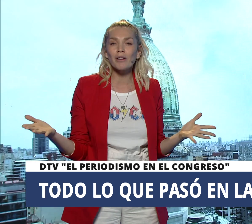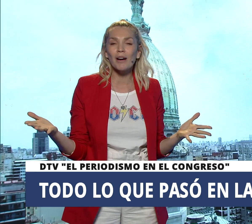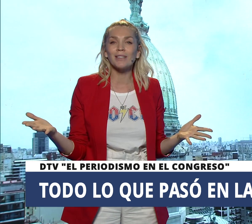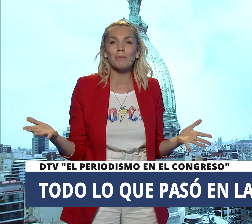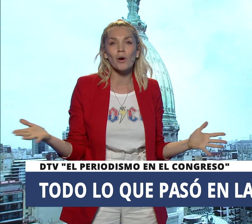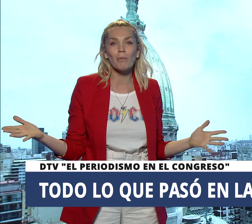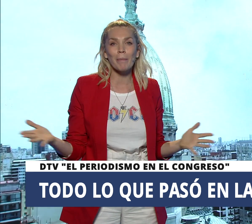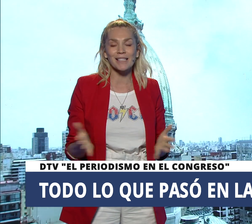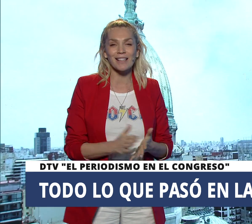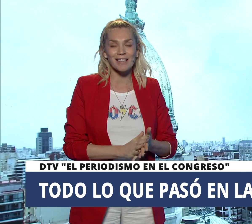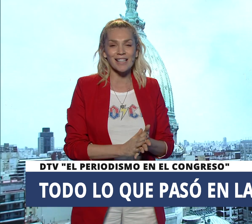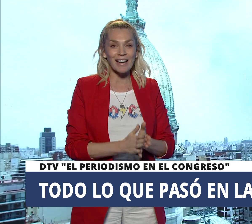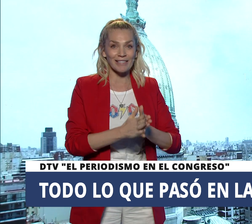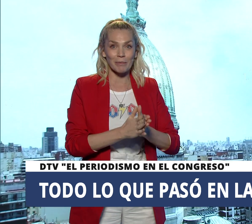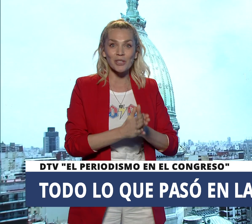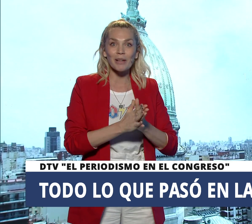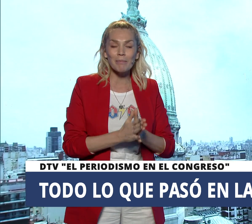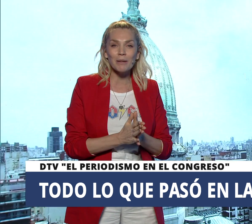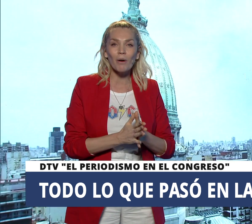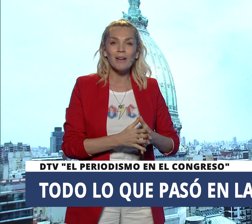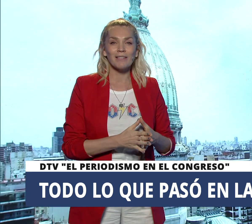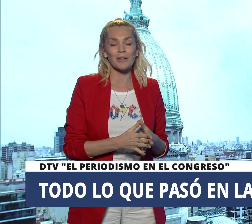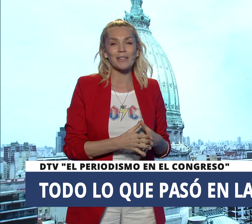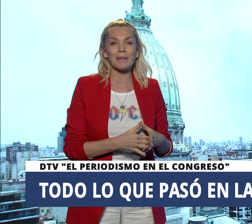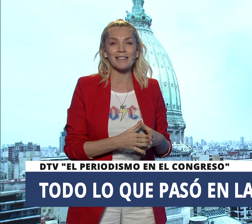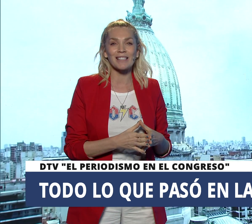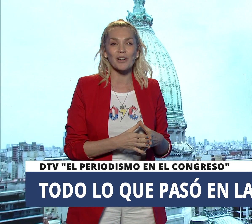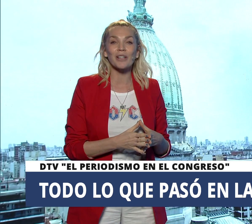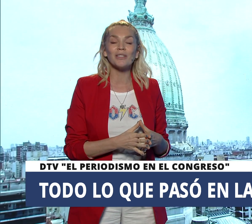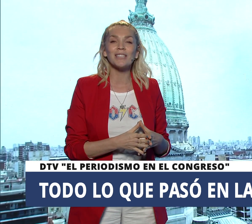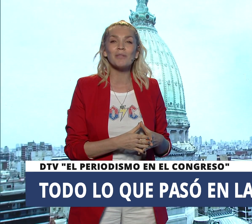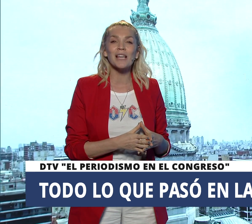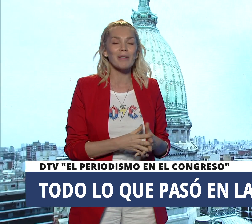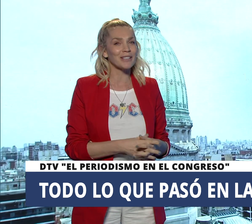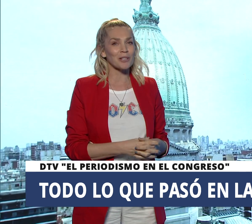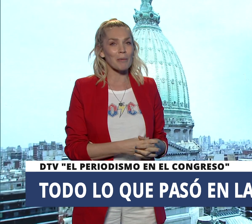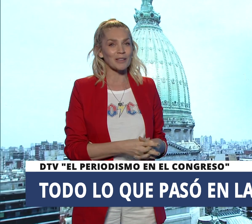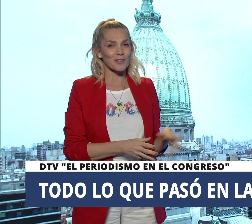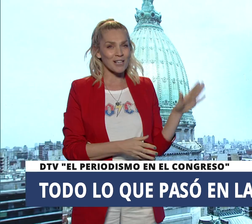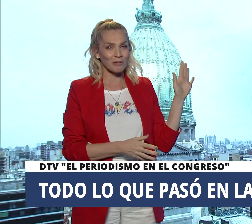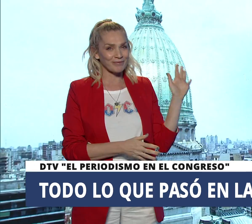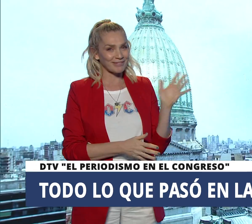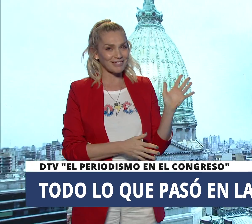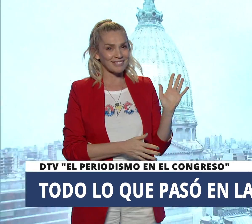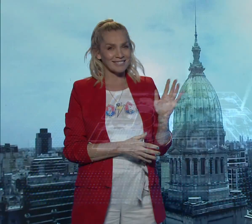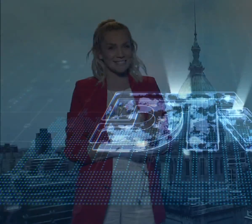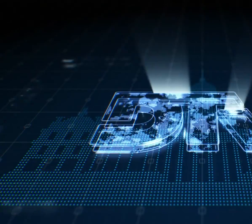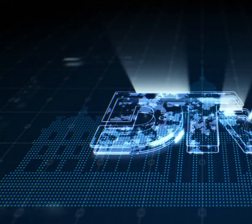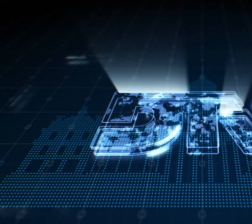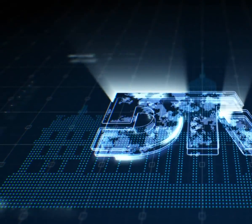todas formas, contamos con vos para seguir de cerca la transmisión en vivo de nuestra pantalla. Nos reencontramos en cualquier otro momento. Chau.